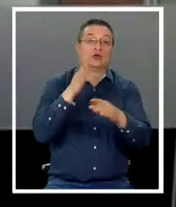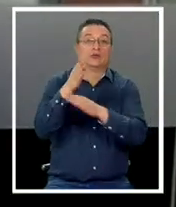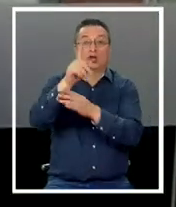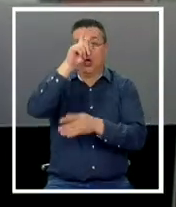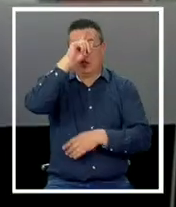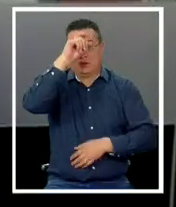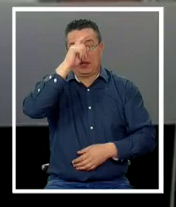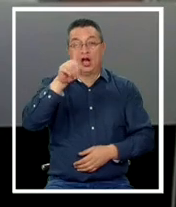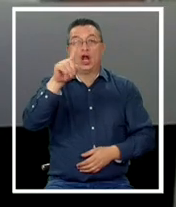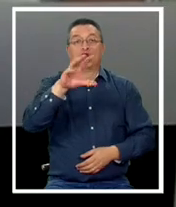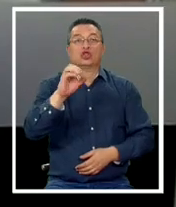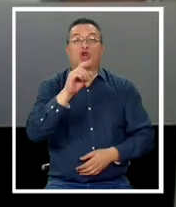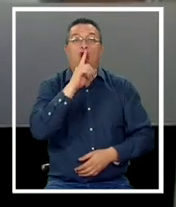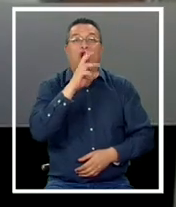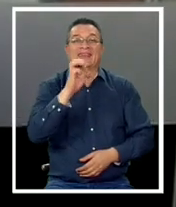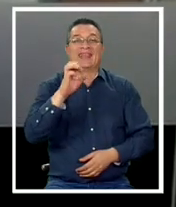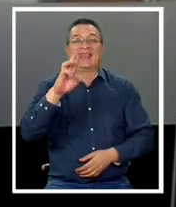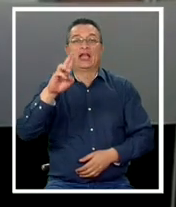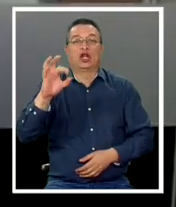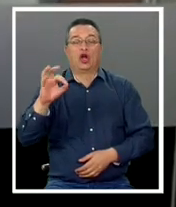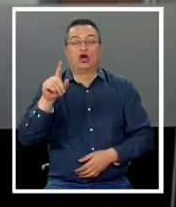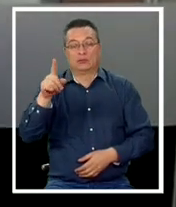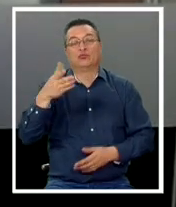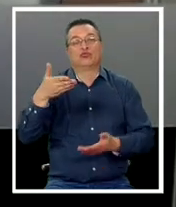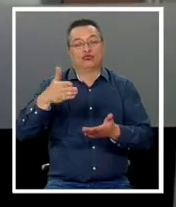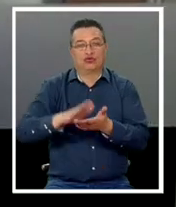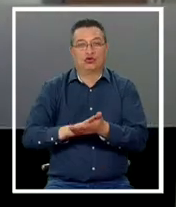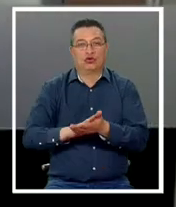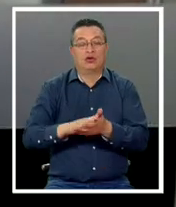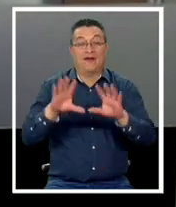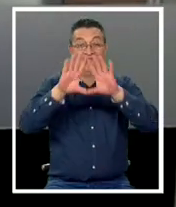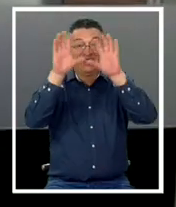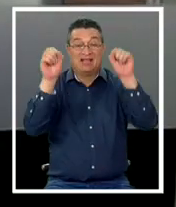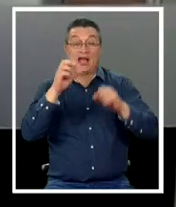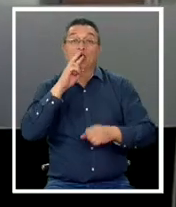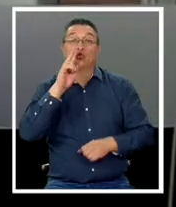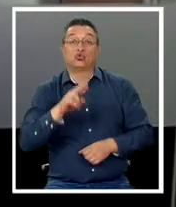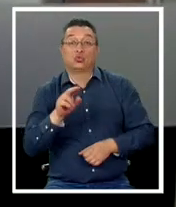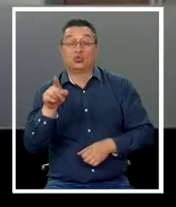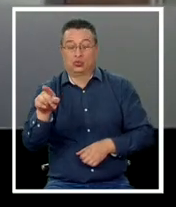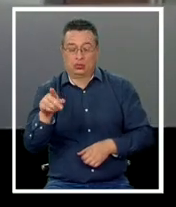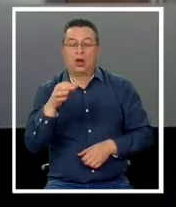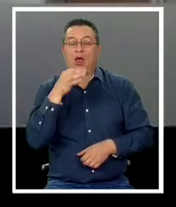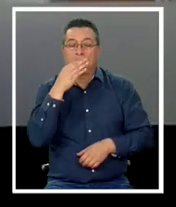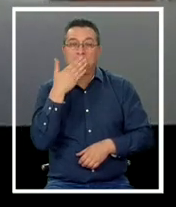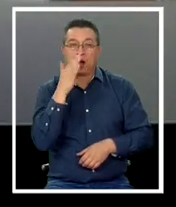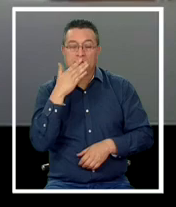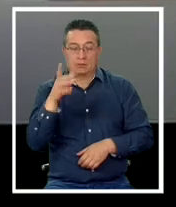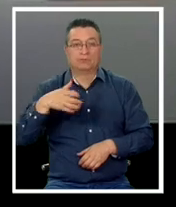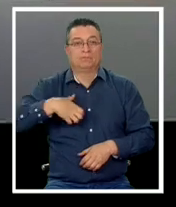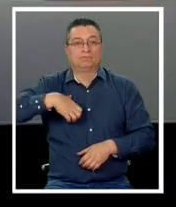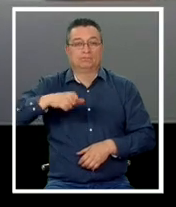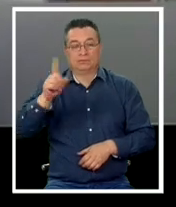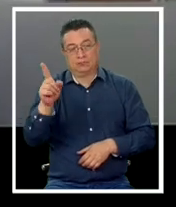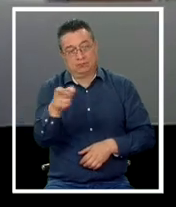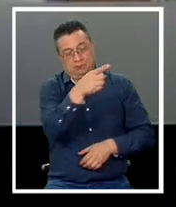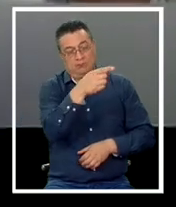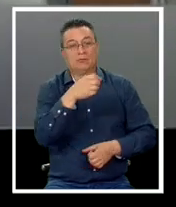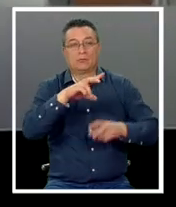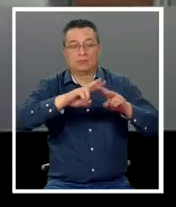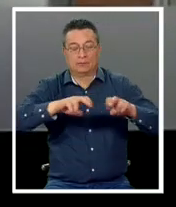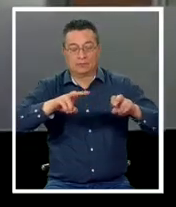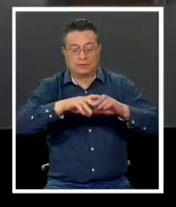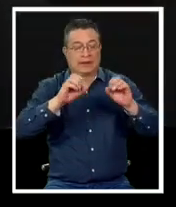Río, lugar donde falleció. La Fiscalía Sur instruyó la investigación a unidades especializadas de la Policía de Investigaciones de Chile